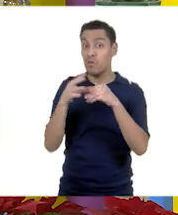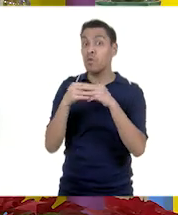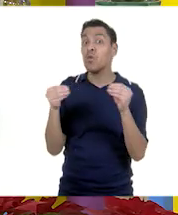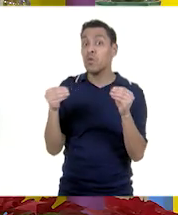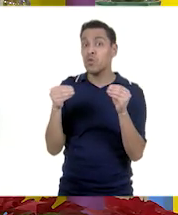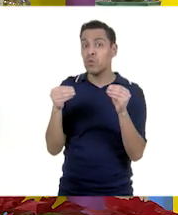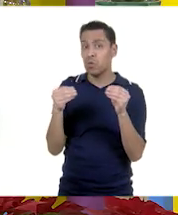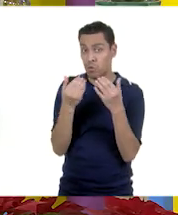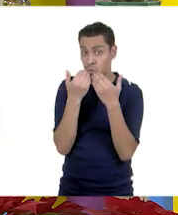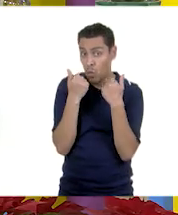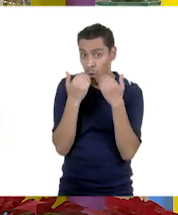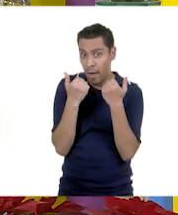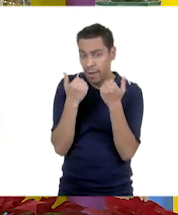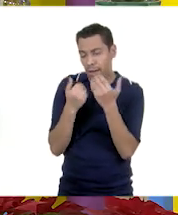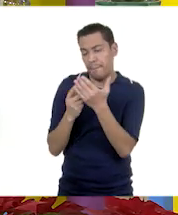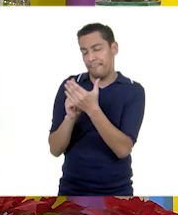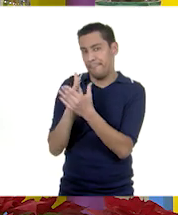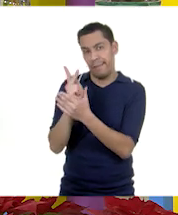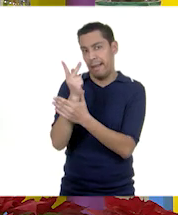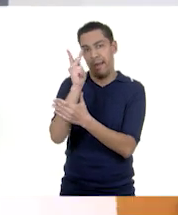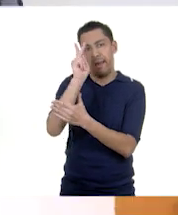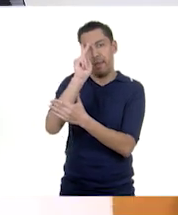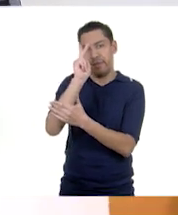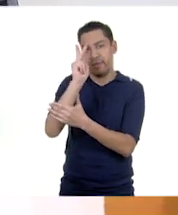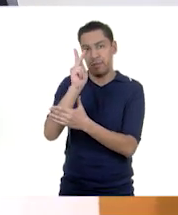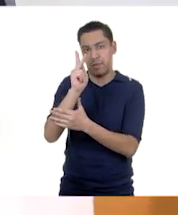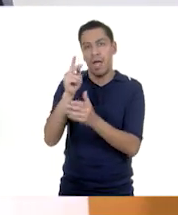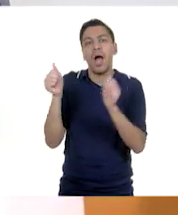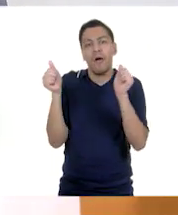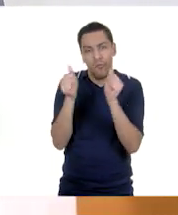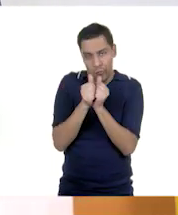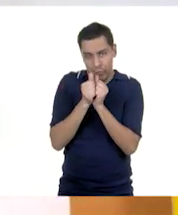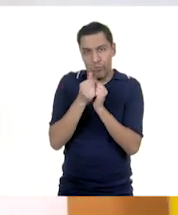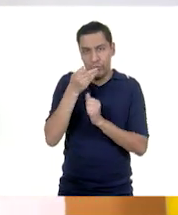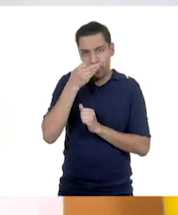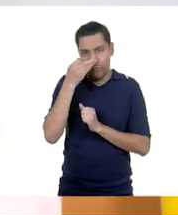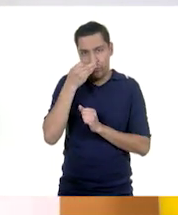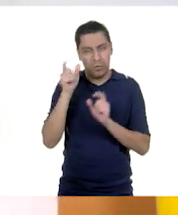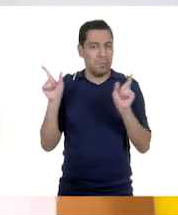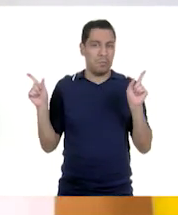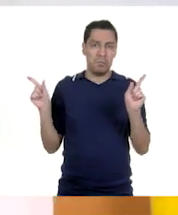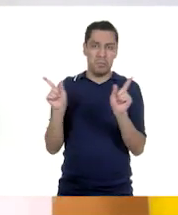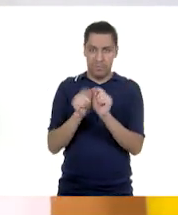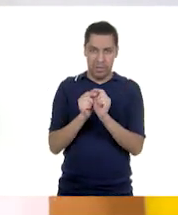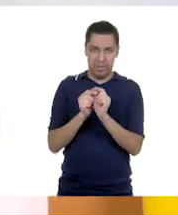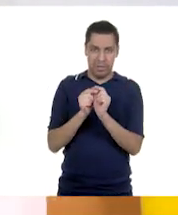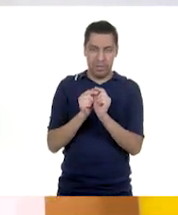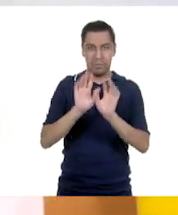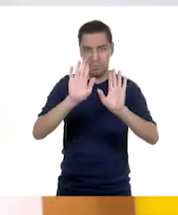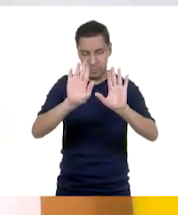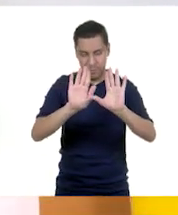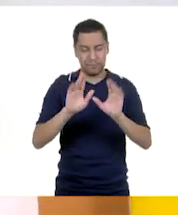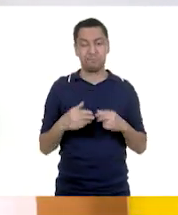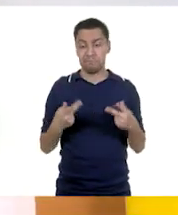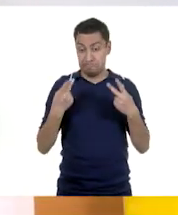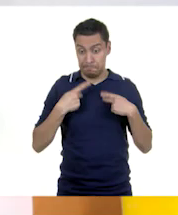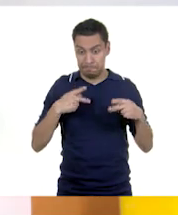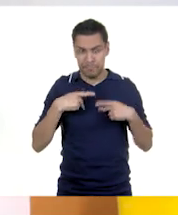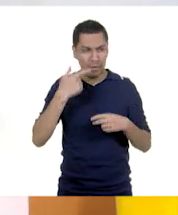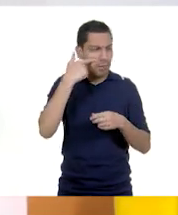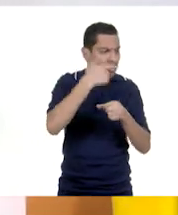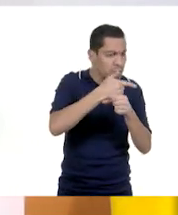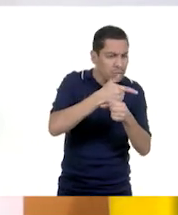es una planta con flor. Muy bien. Y yo creo que en la humanidad, con la observación o gracias a la